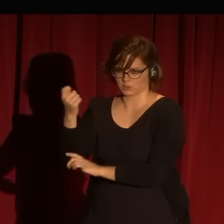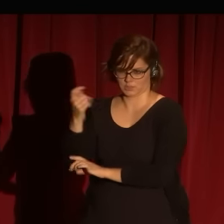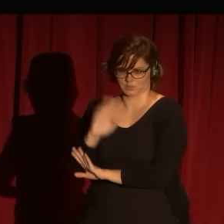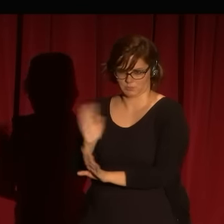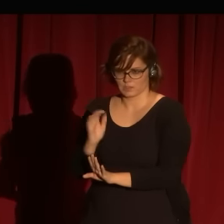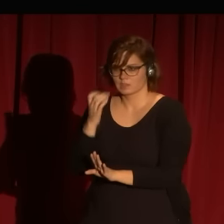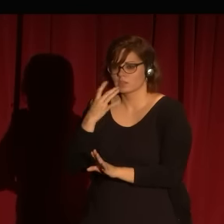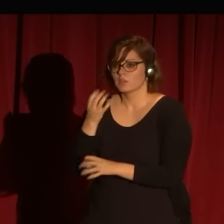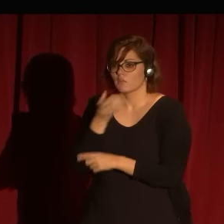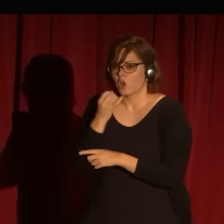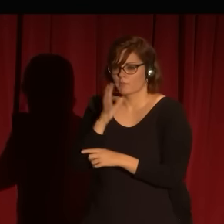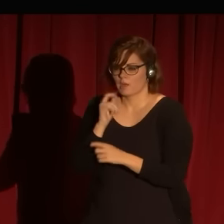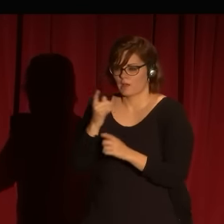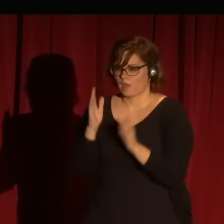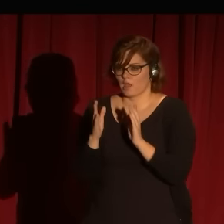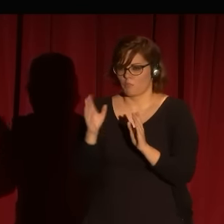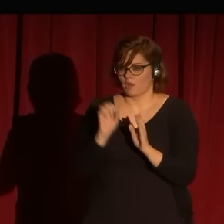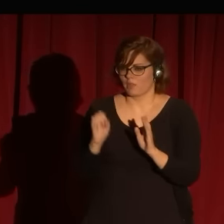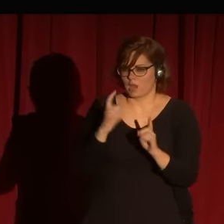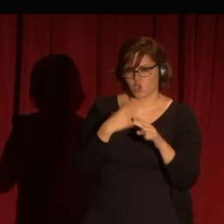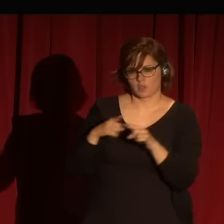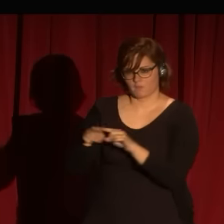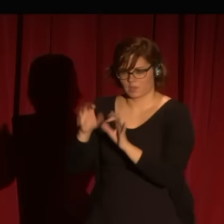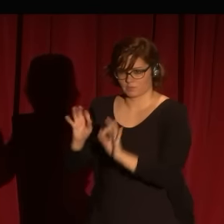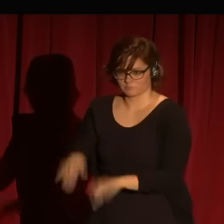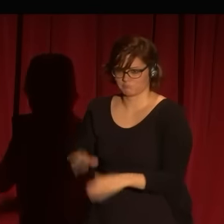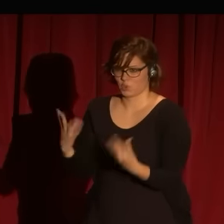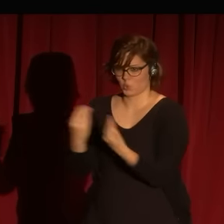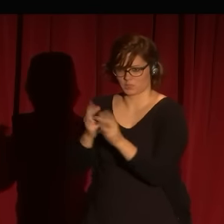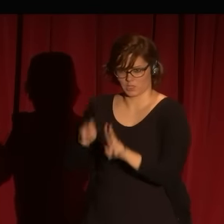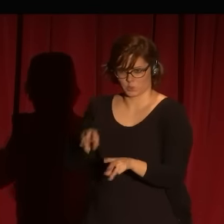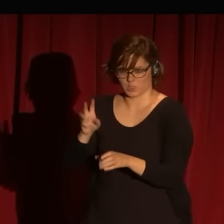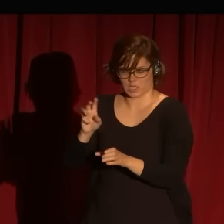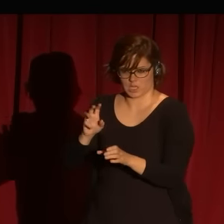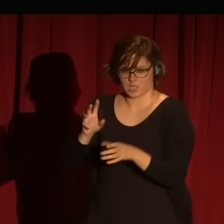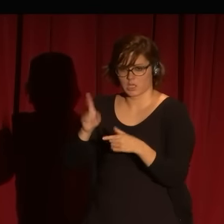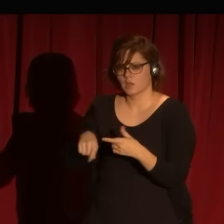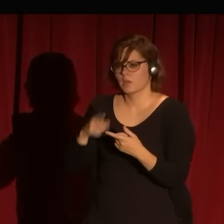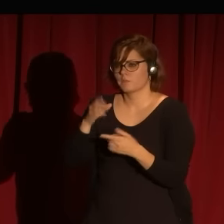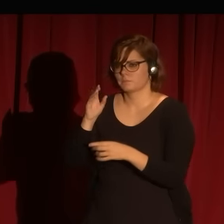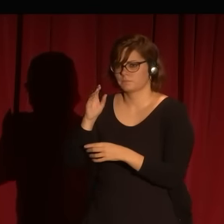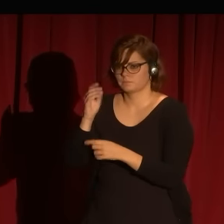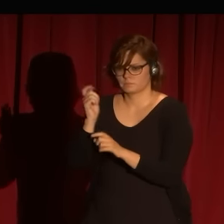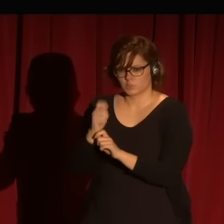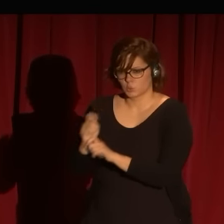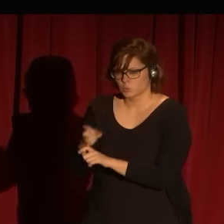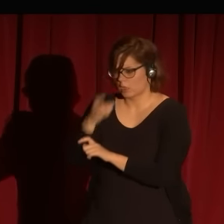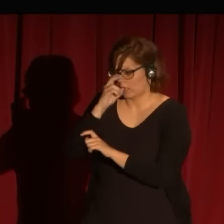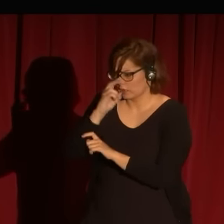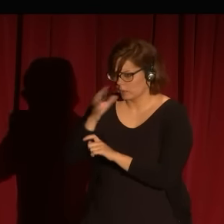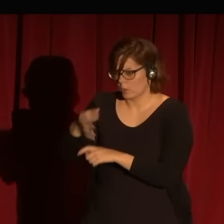flores que crecen en distintas épocas del año y que no se pod podrían nunca pintar juntas restos de escultura antigua monedas antiguas etcétera cosas de ese tipo muy